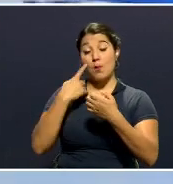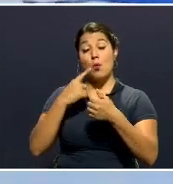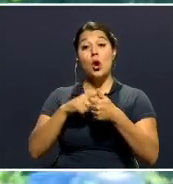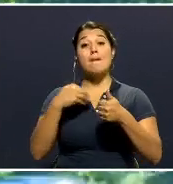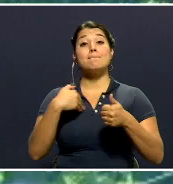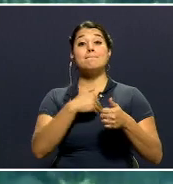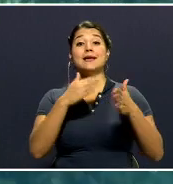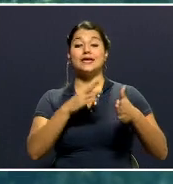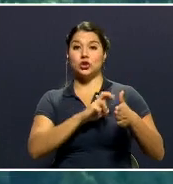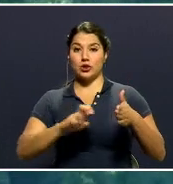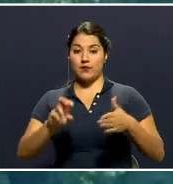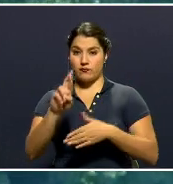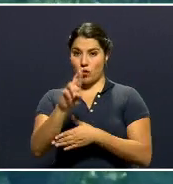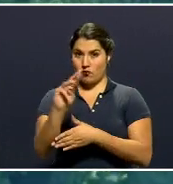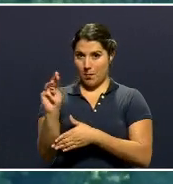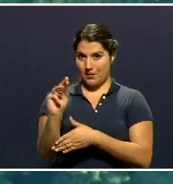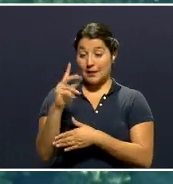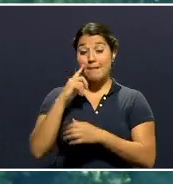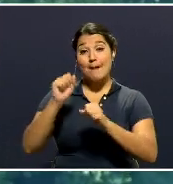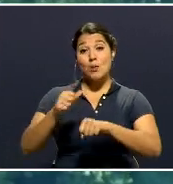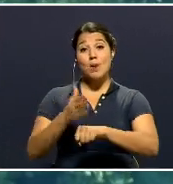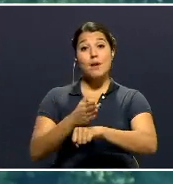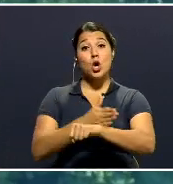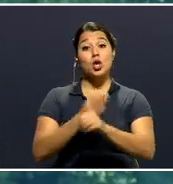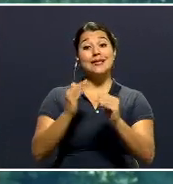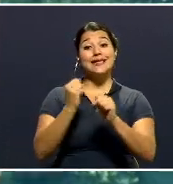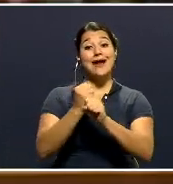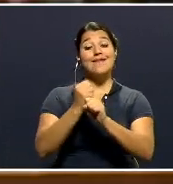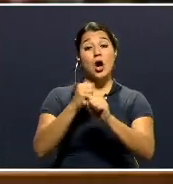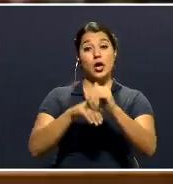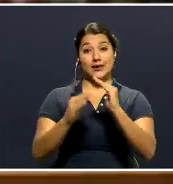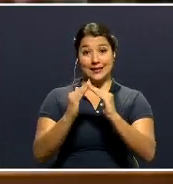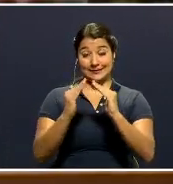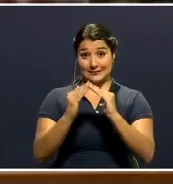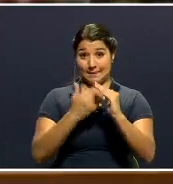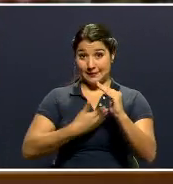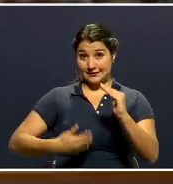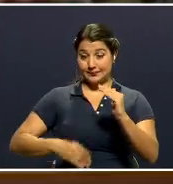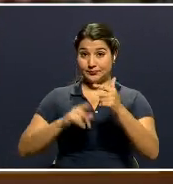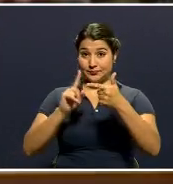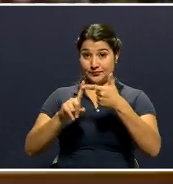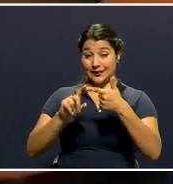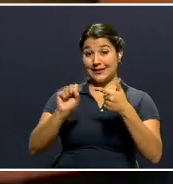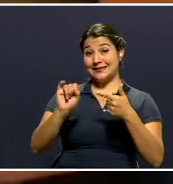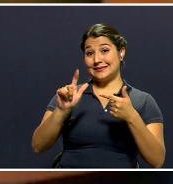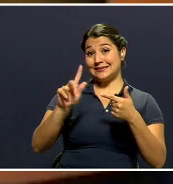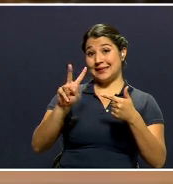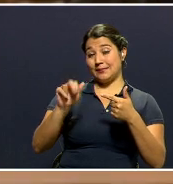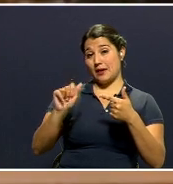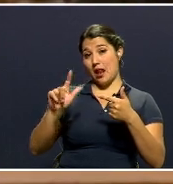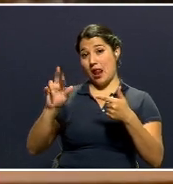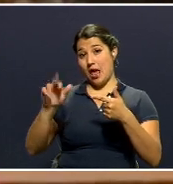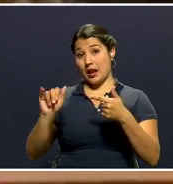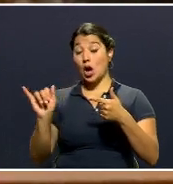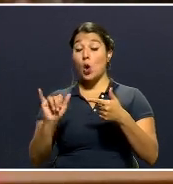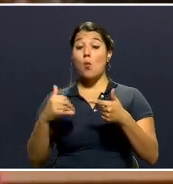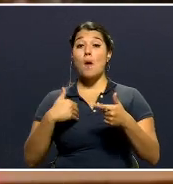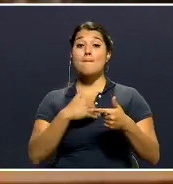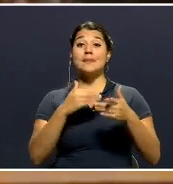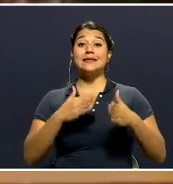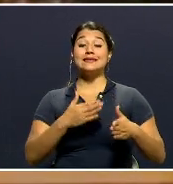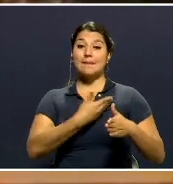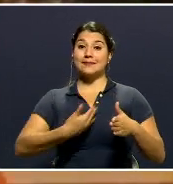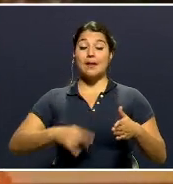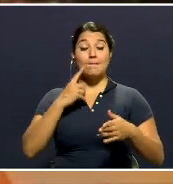Rodolfo Méndez, para fortalecer el trabajo de la Casa Presidencial. A su vez, nombró a Silvia Lara como ministra de la Presidencia